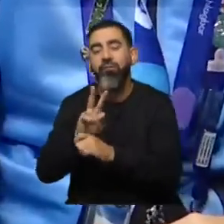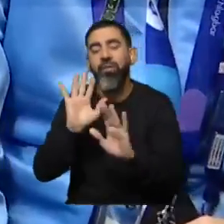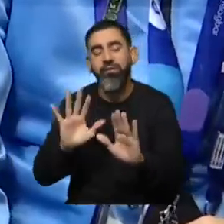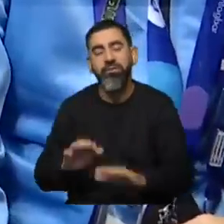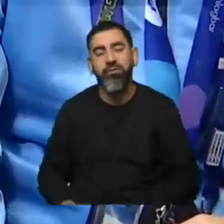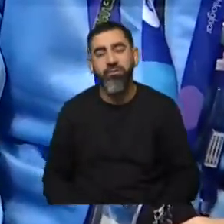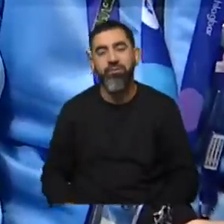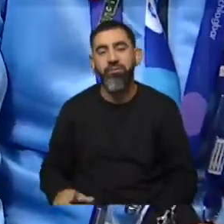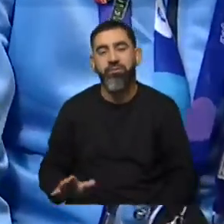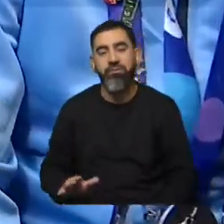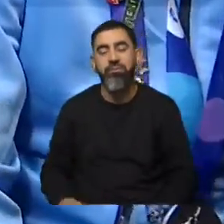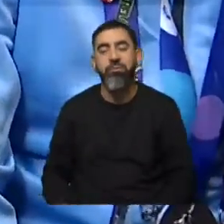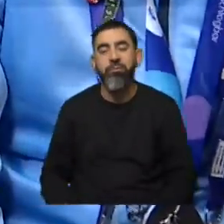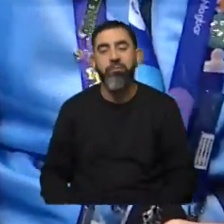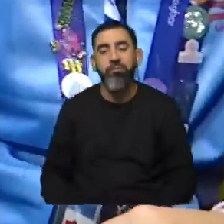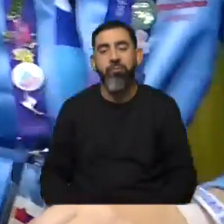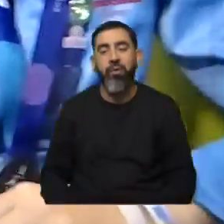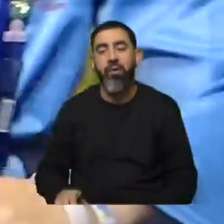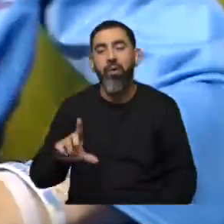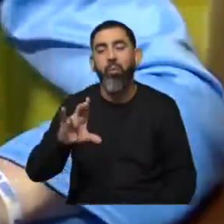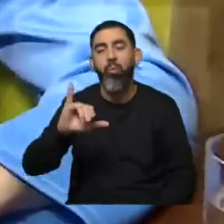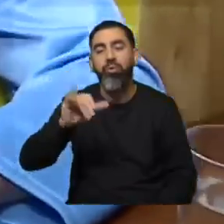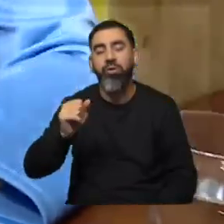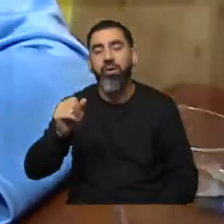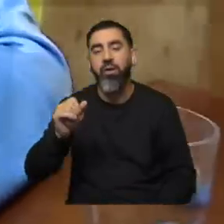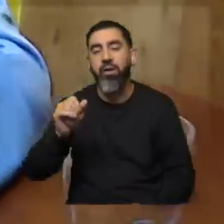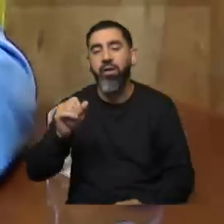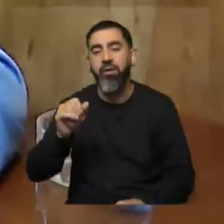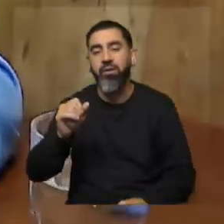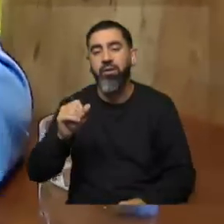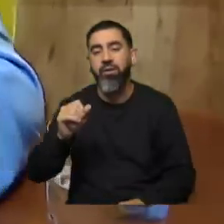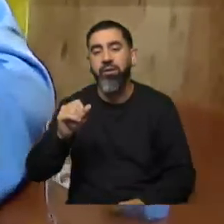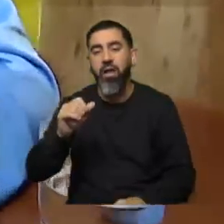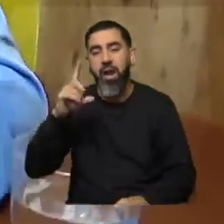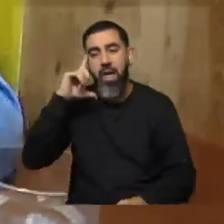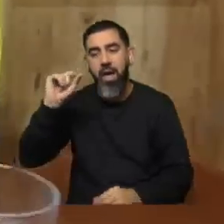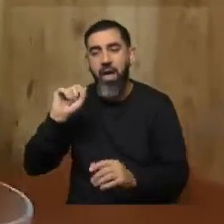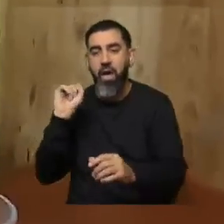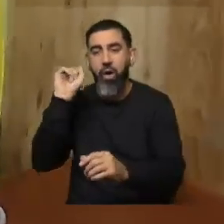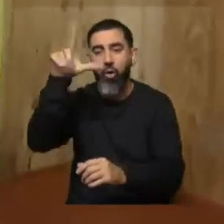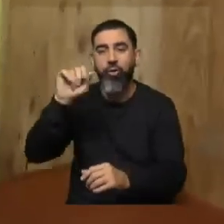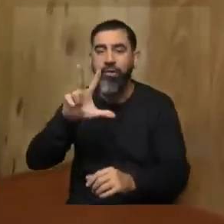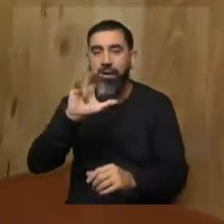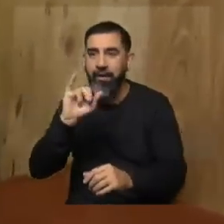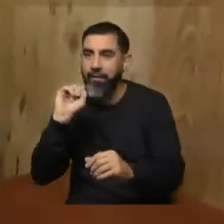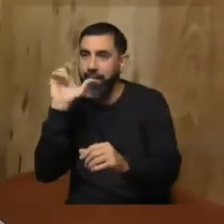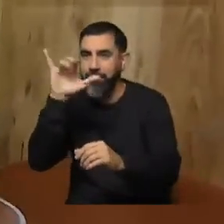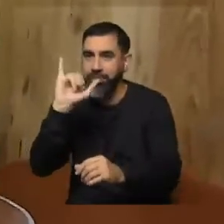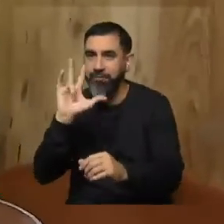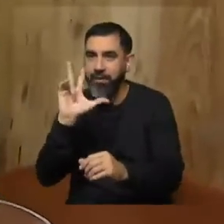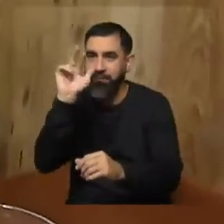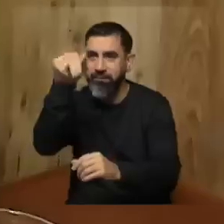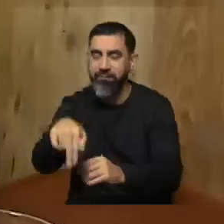bloqueando está muy bien y luego anda bien para el tiro para el tiro de lejos sí de tres